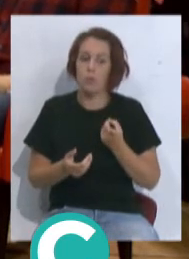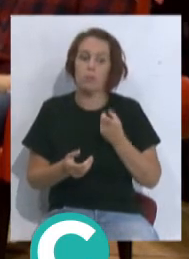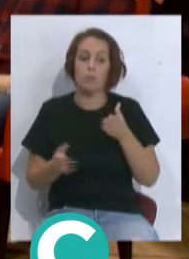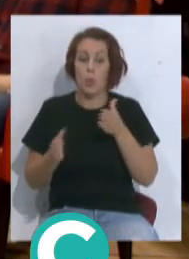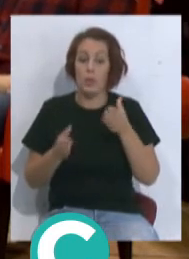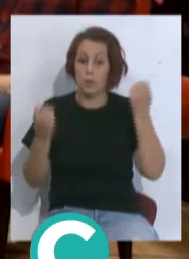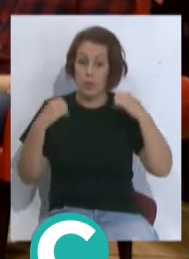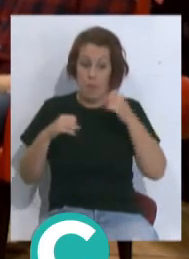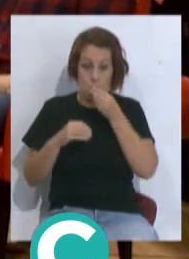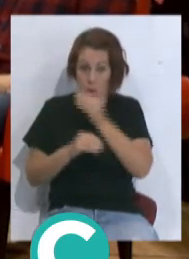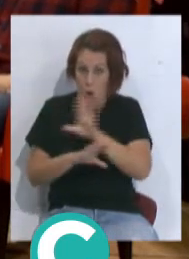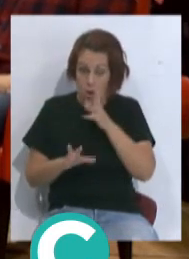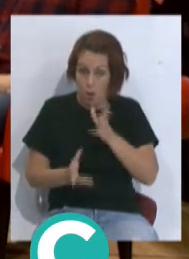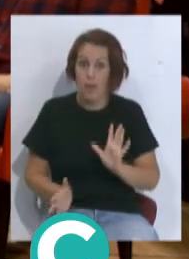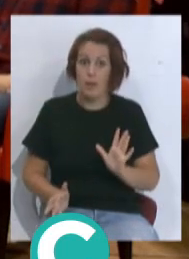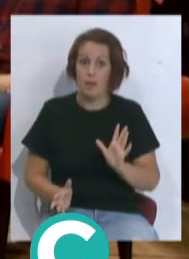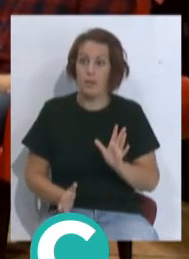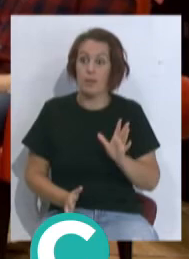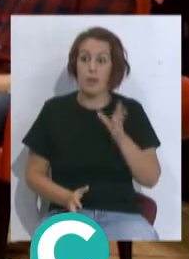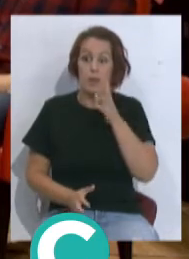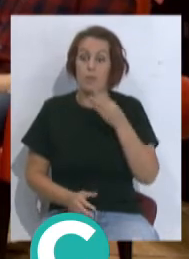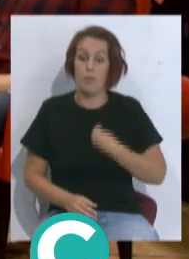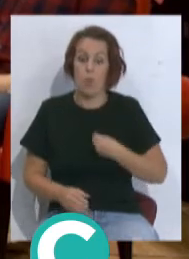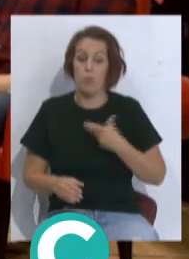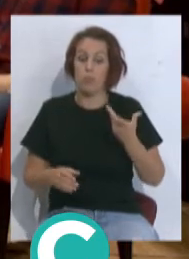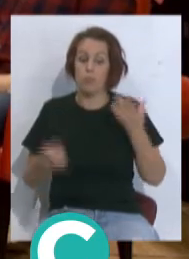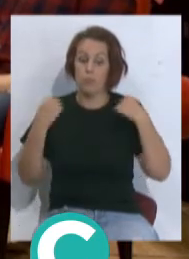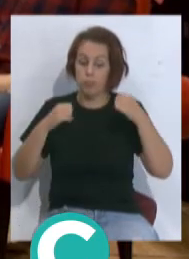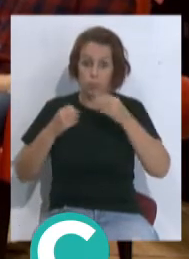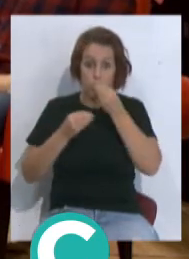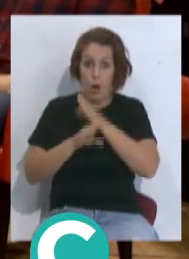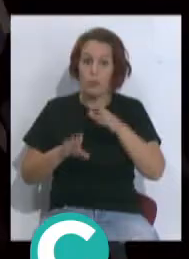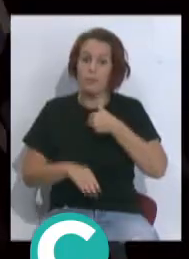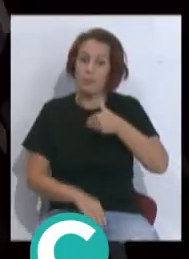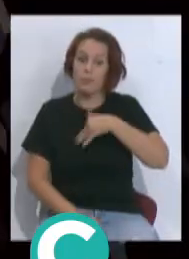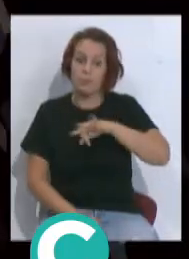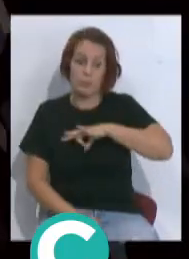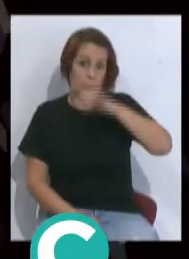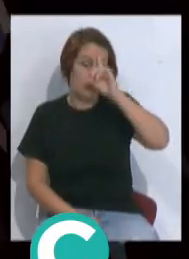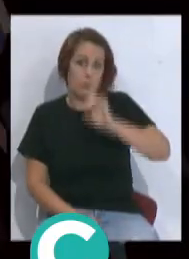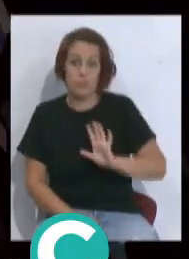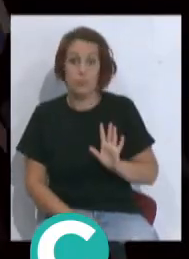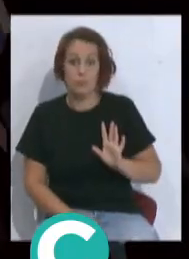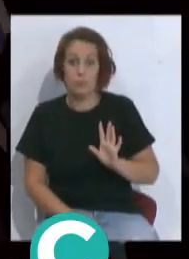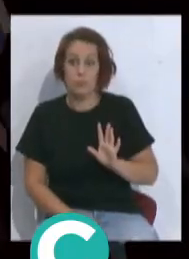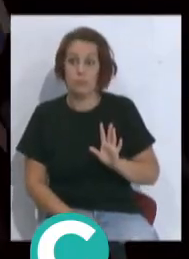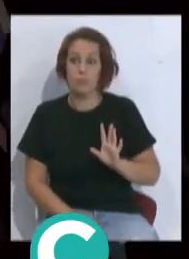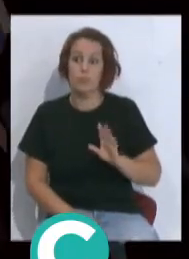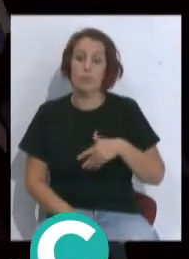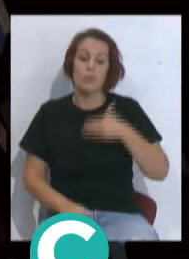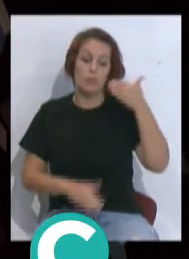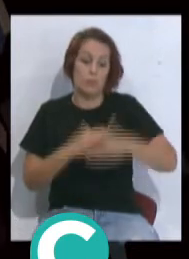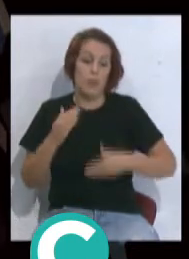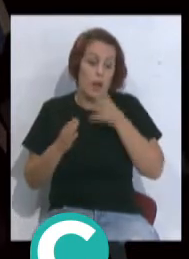ensayar es ahora, ¿no? Claro, o sea, si se tuviera que montar todavía una agrupación, ahora mismo sería el mejor momento para ensayar. En enero no lo sabemos. Restricciones ahora mismo